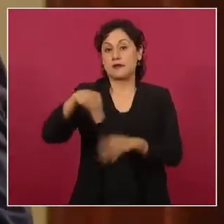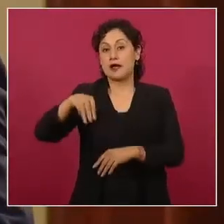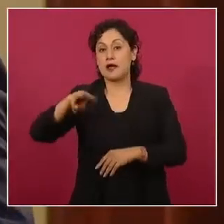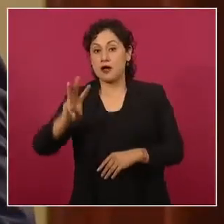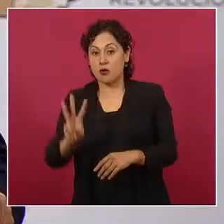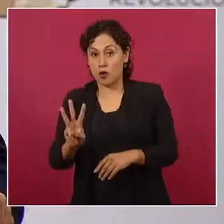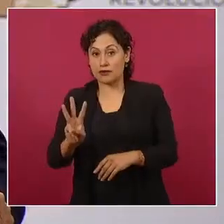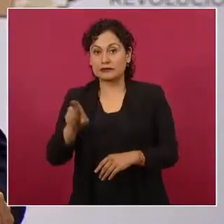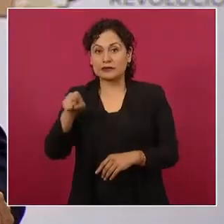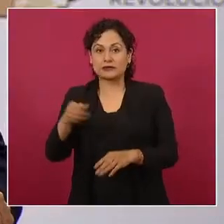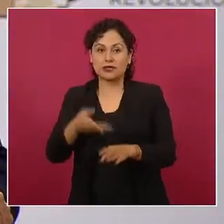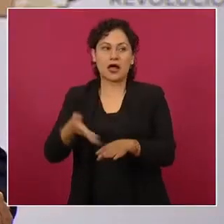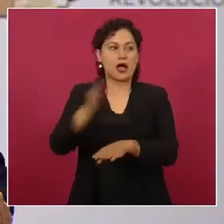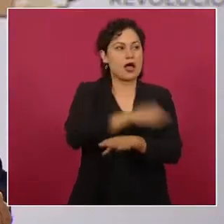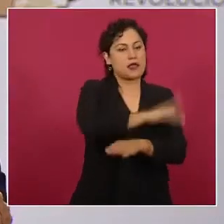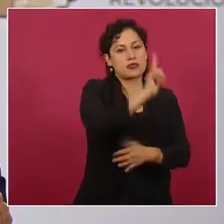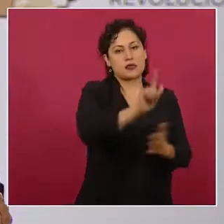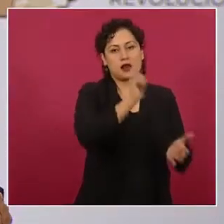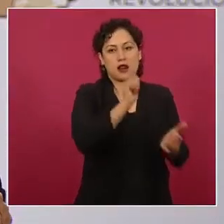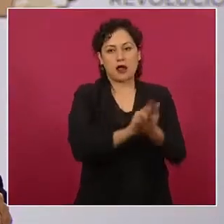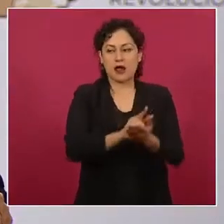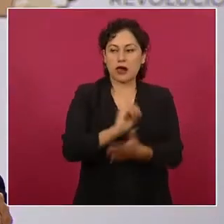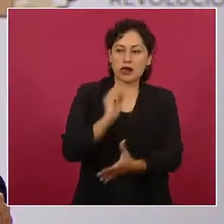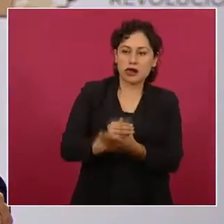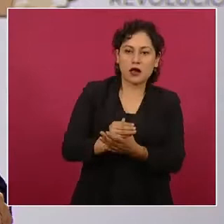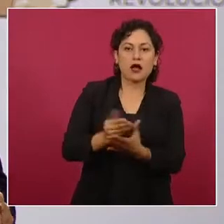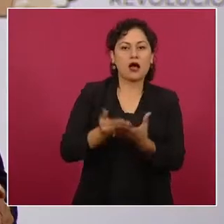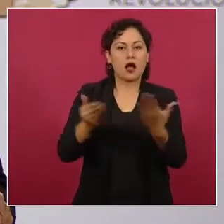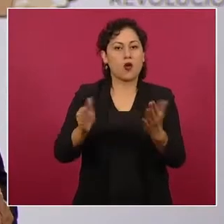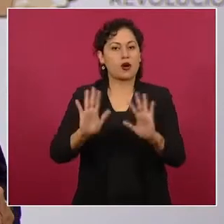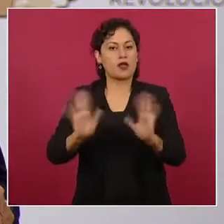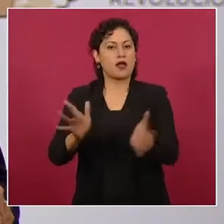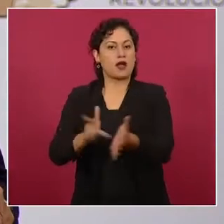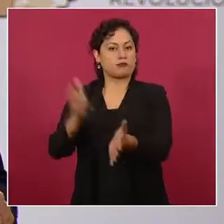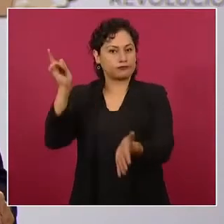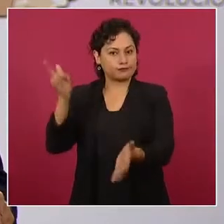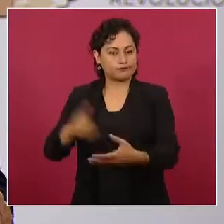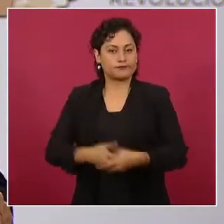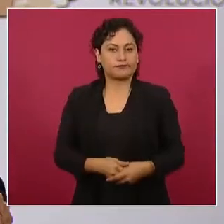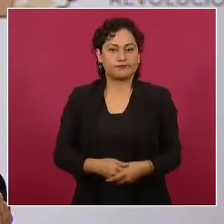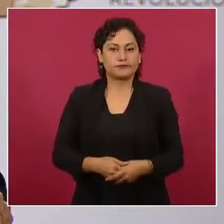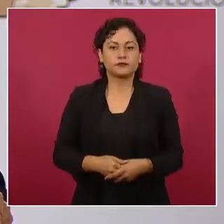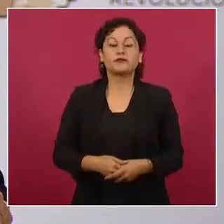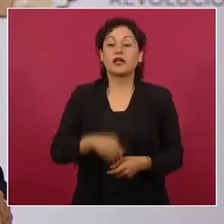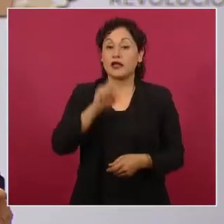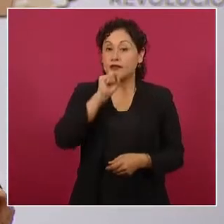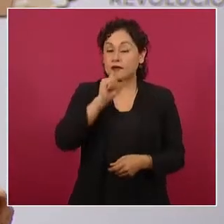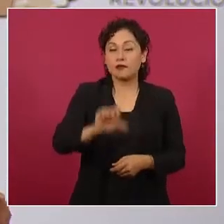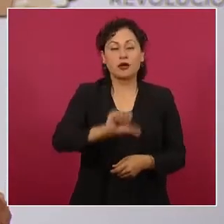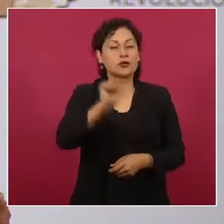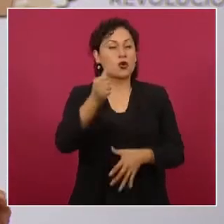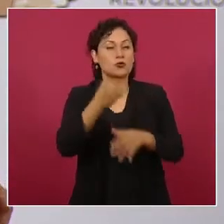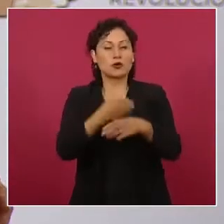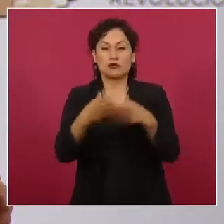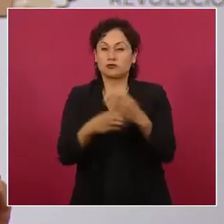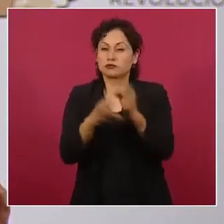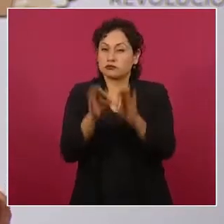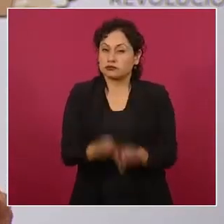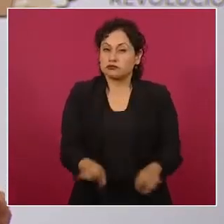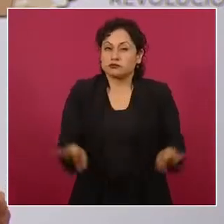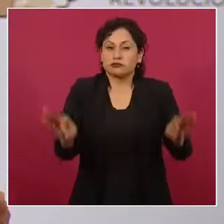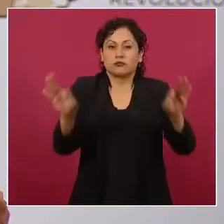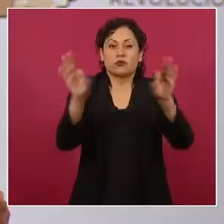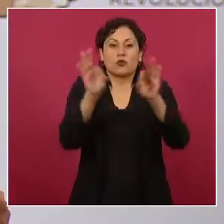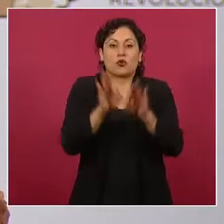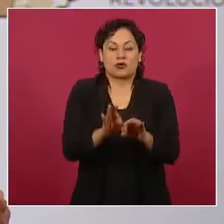la ley vigente hasta ese momento. Y algo fundamental, algo que tiene que ver con la economía